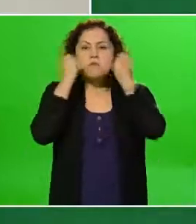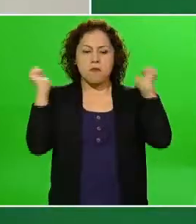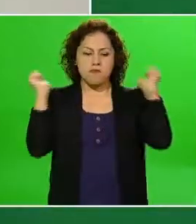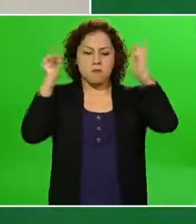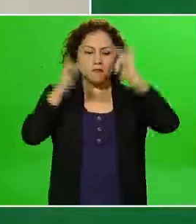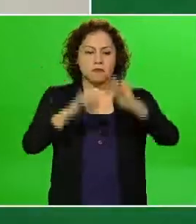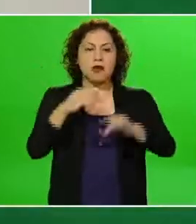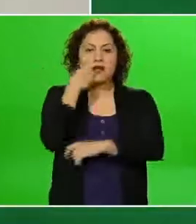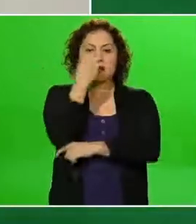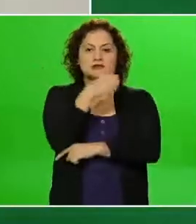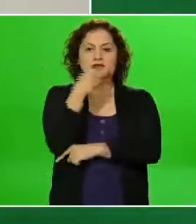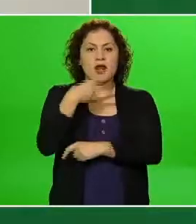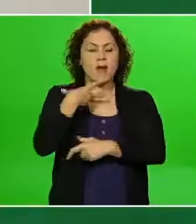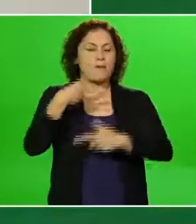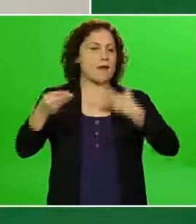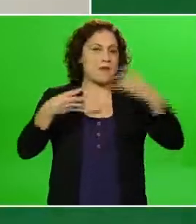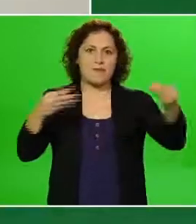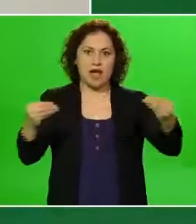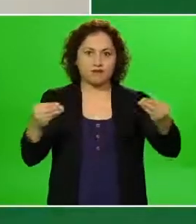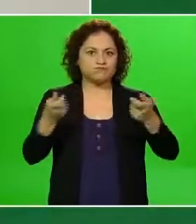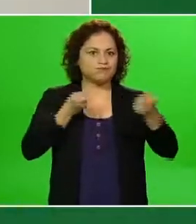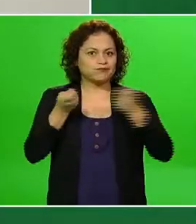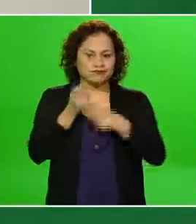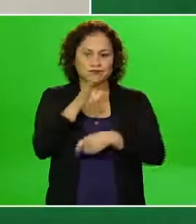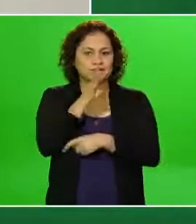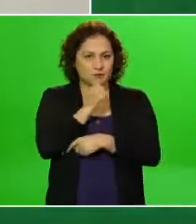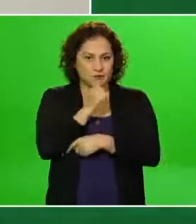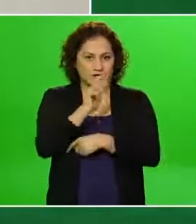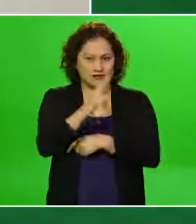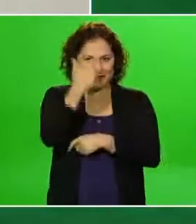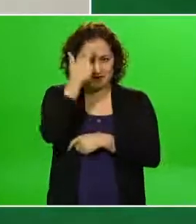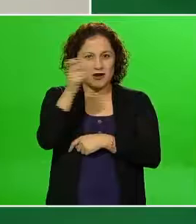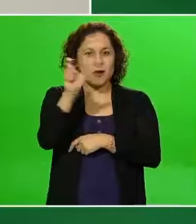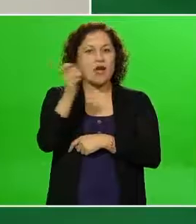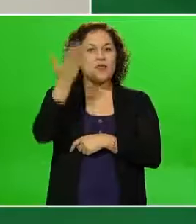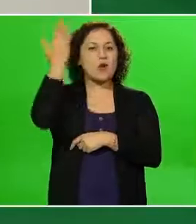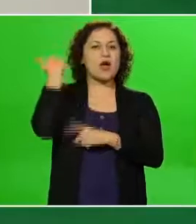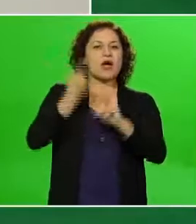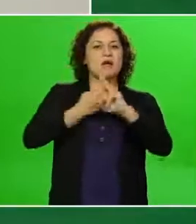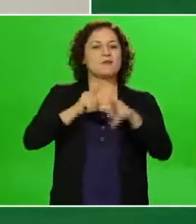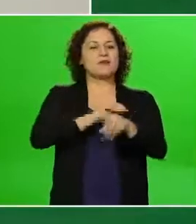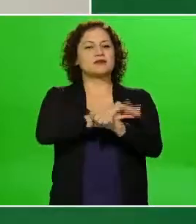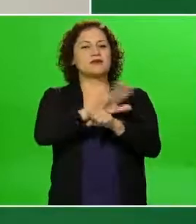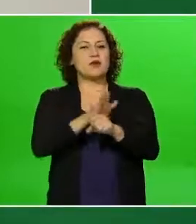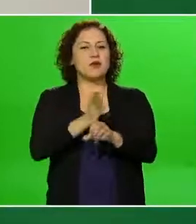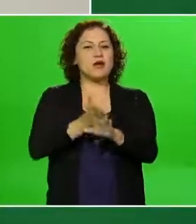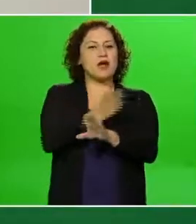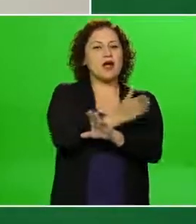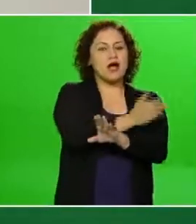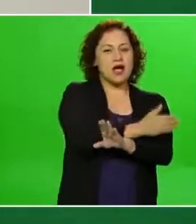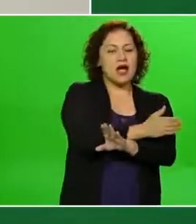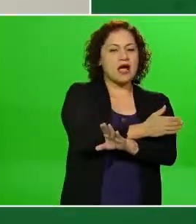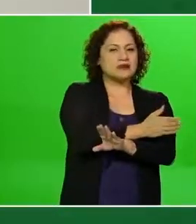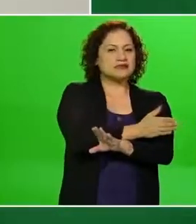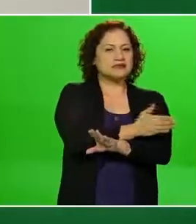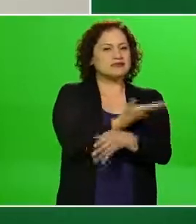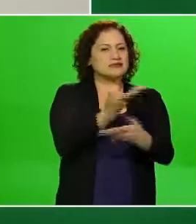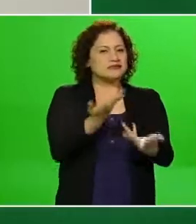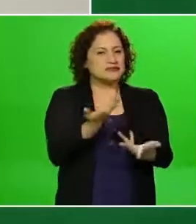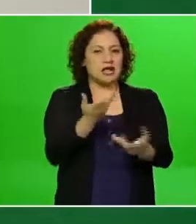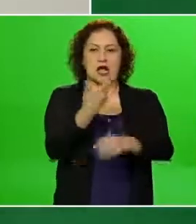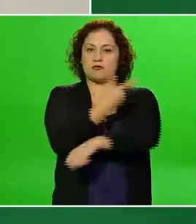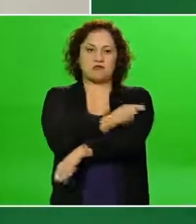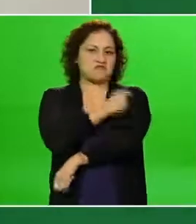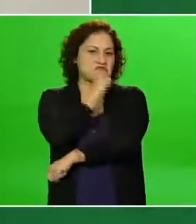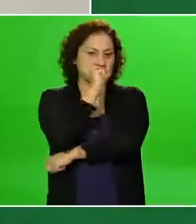enfermedad. Cuando estábamos al inicio de la epidemia y no teníamos ni presente la intervención de la vacuna, teníamos a